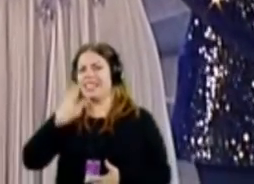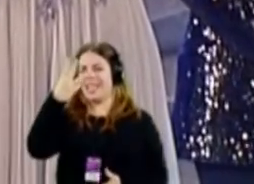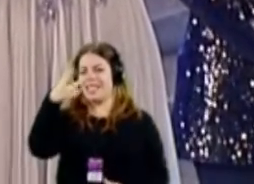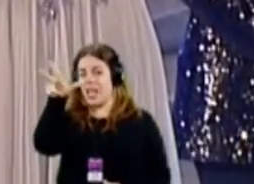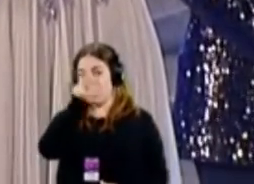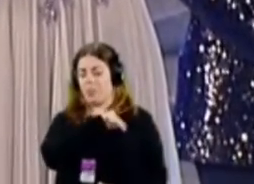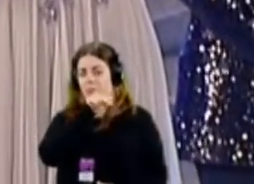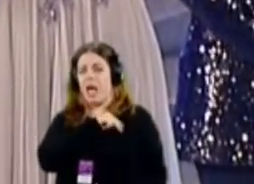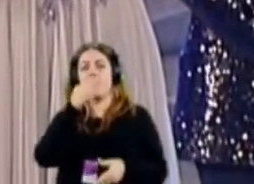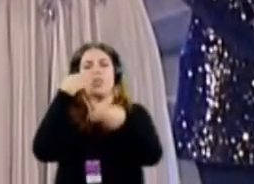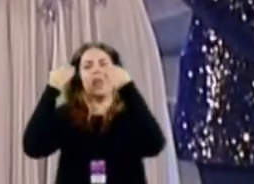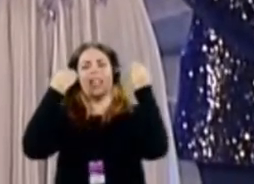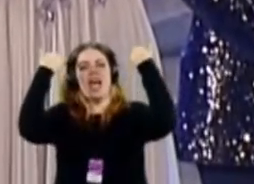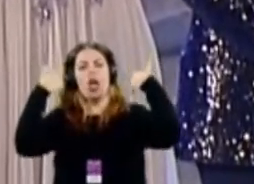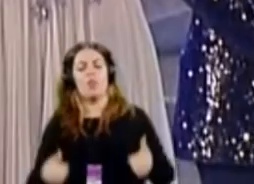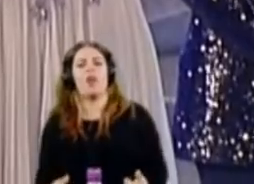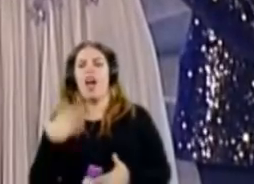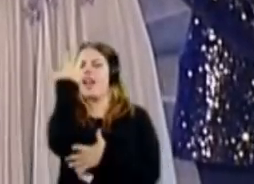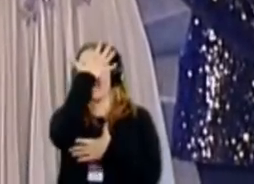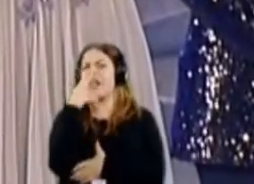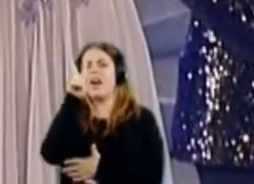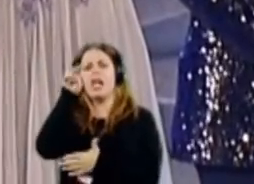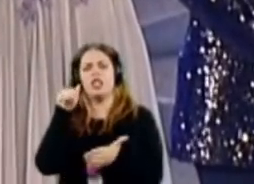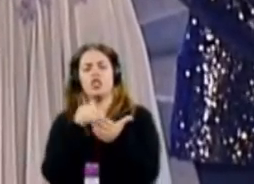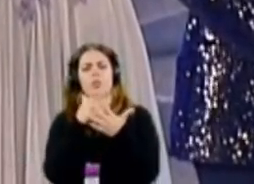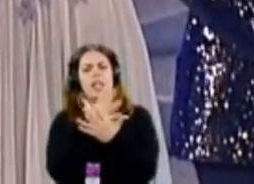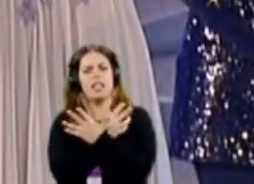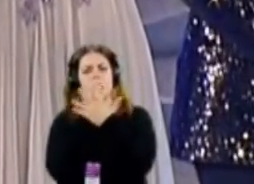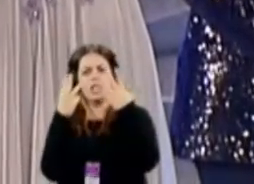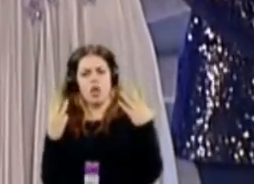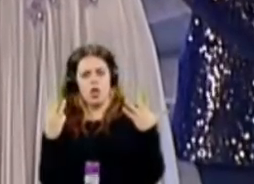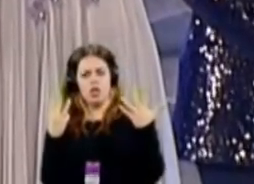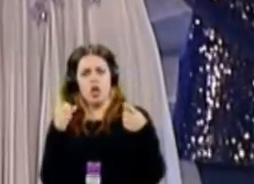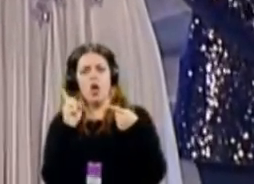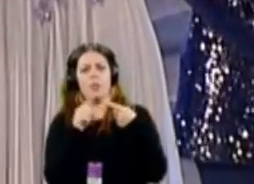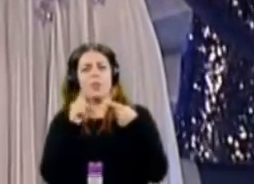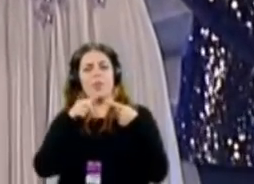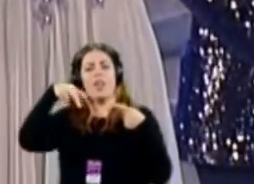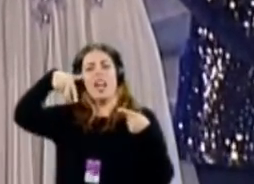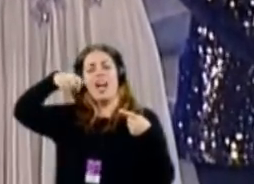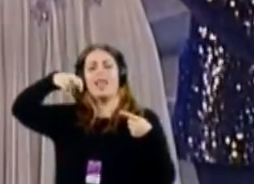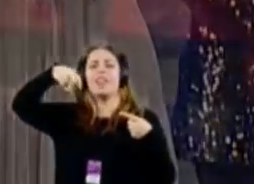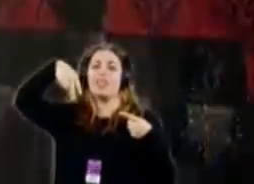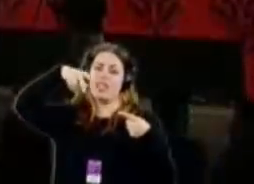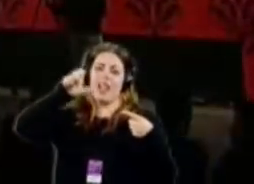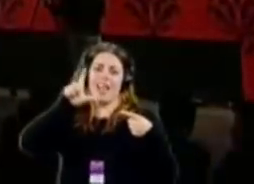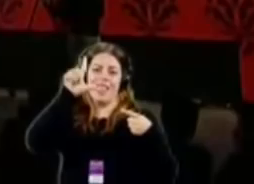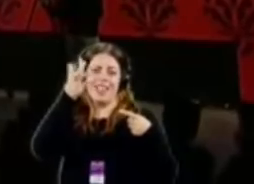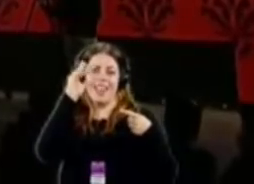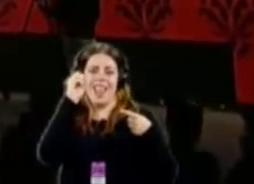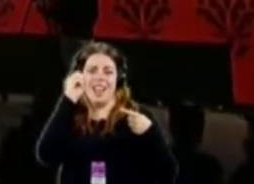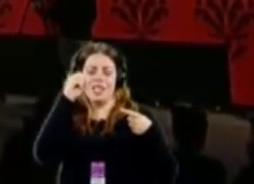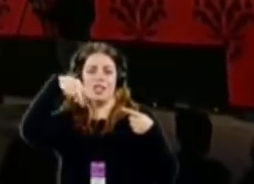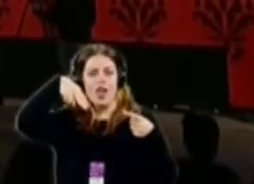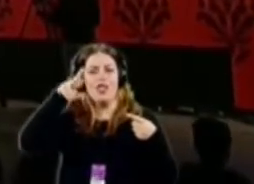de maquillaje corporal del Carnaval 2018. ¡Nelson Rodríguez! ¡Fuerte el